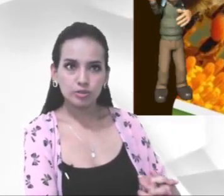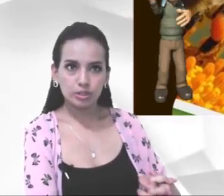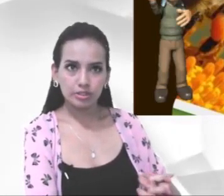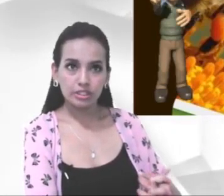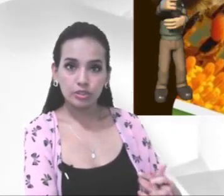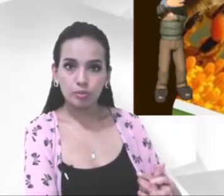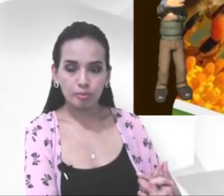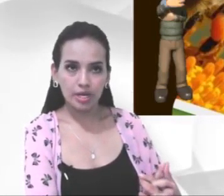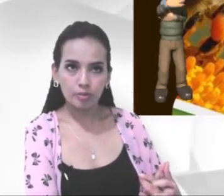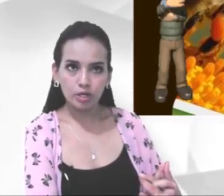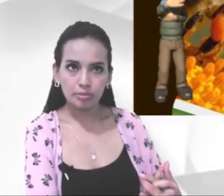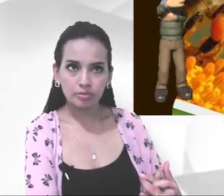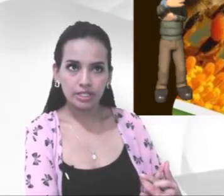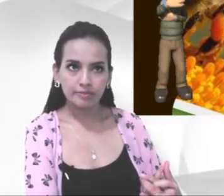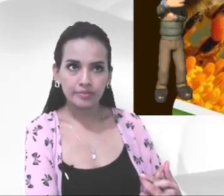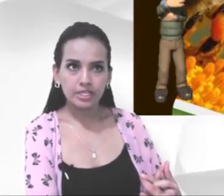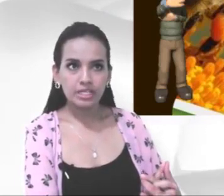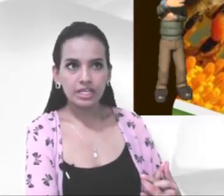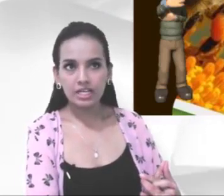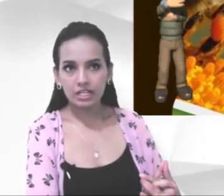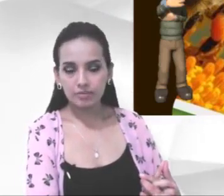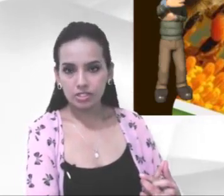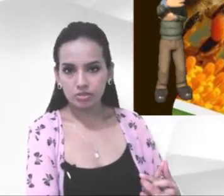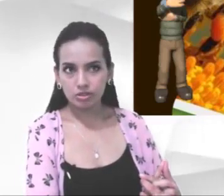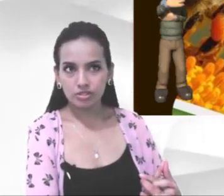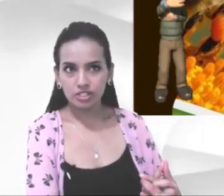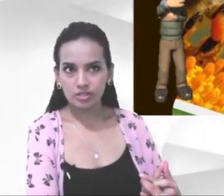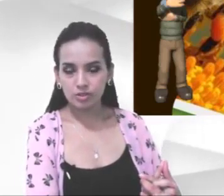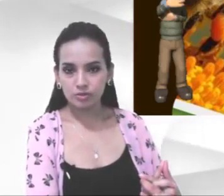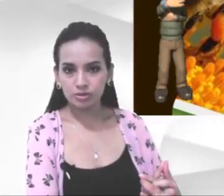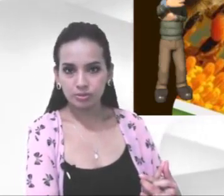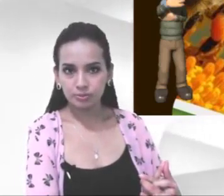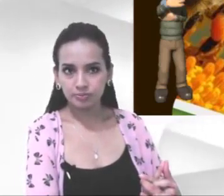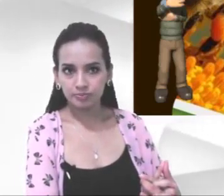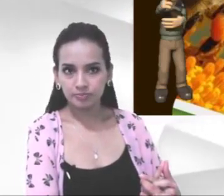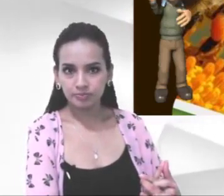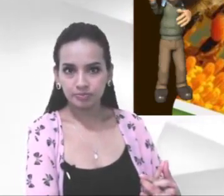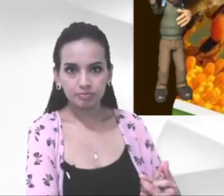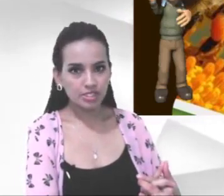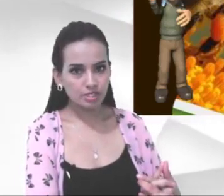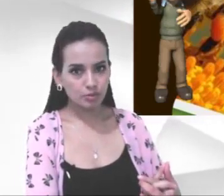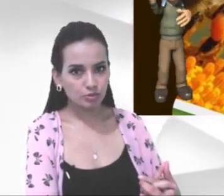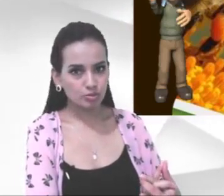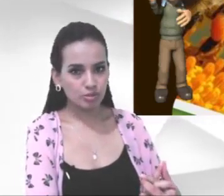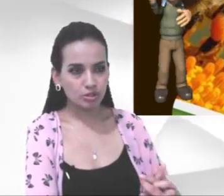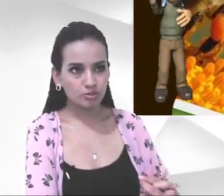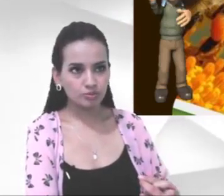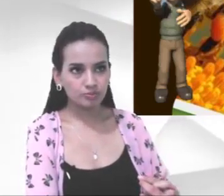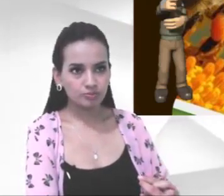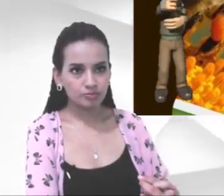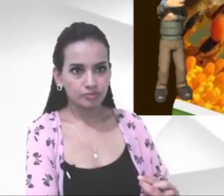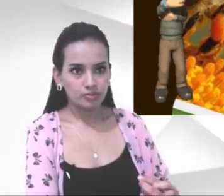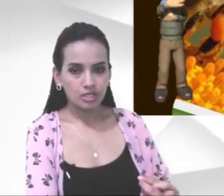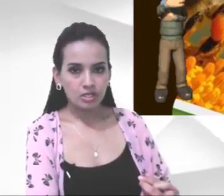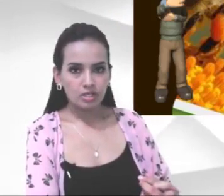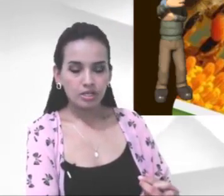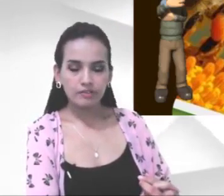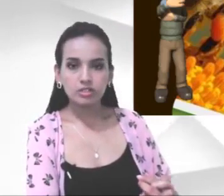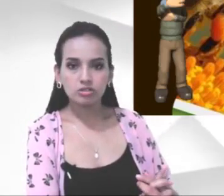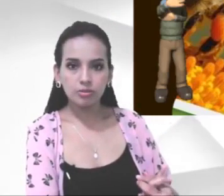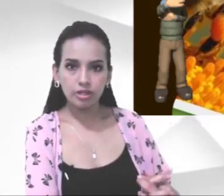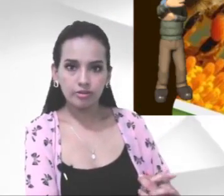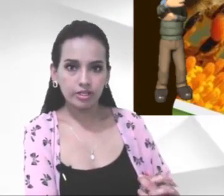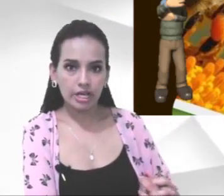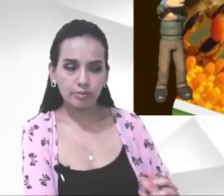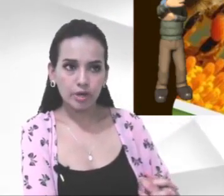que ya hemos aprendido veamos la primera que es la adaptación de los seres pensemos un momento y